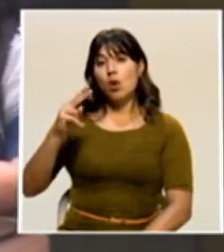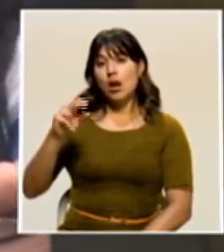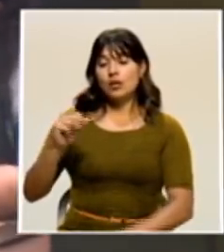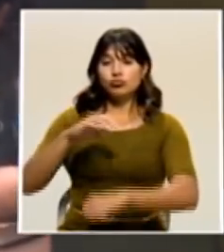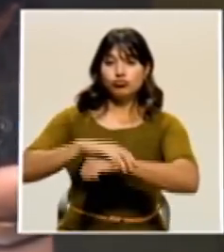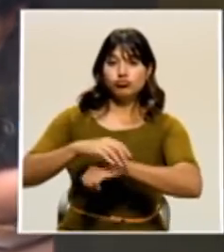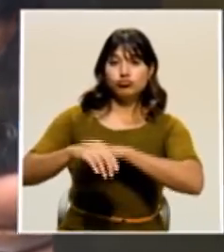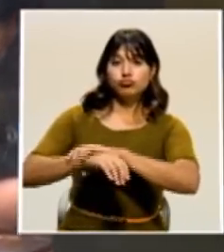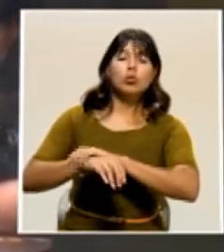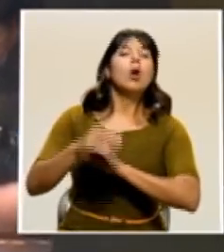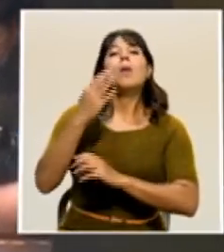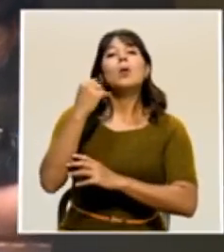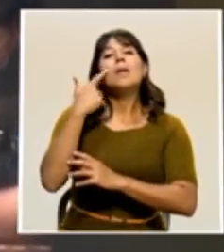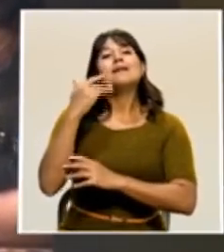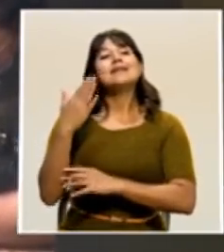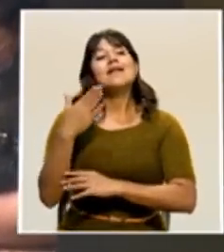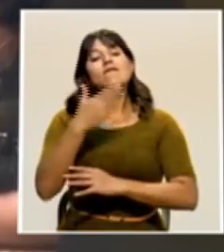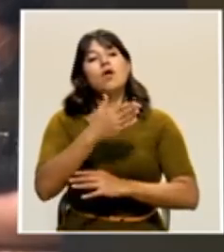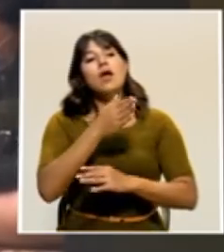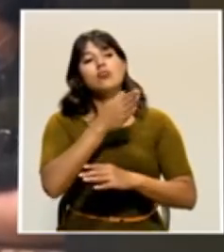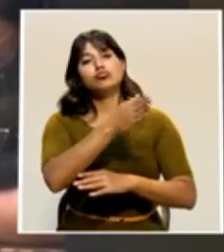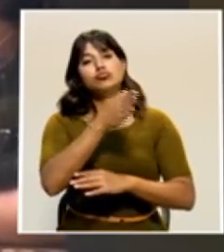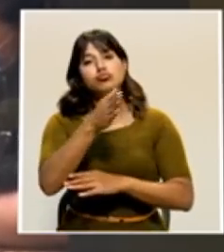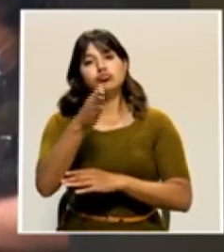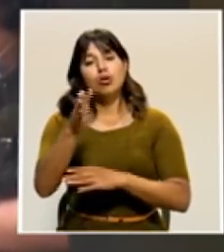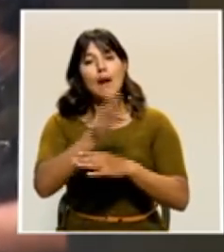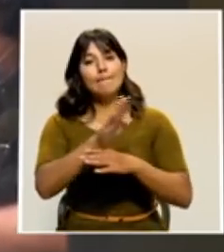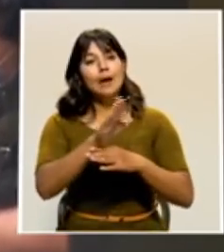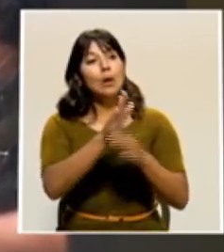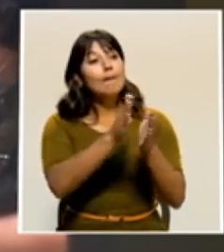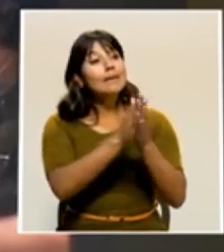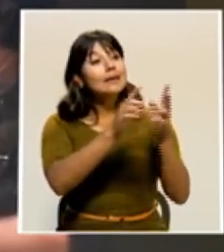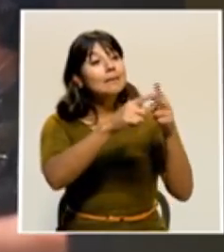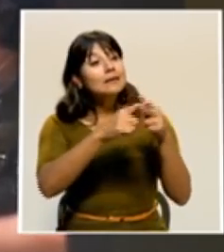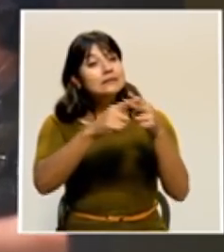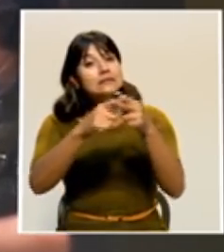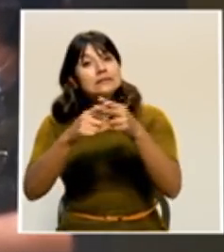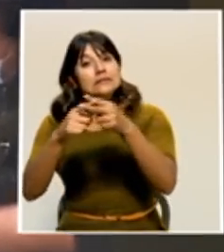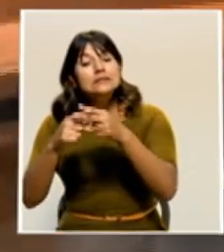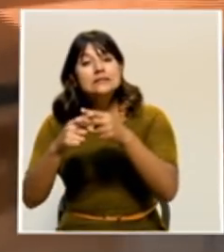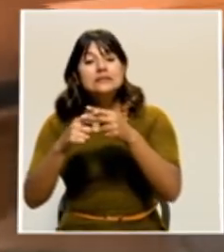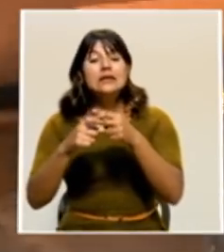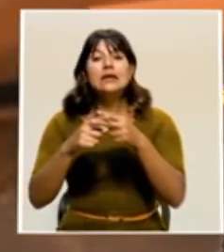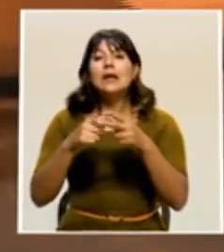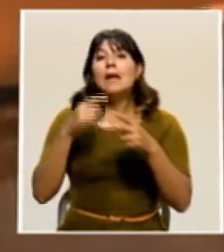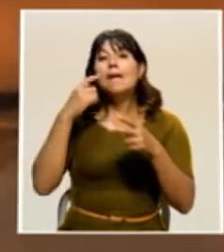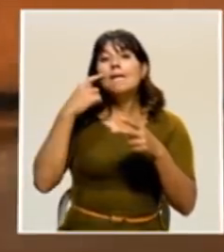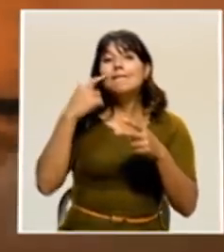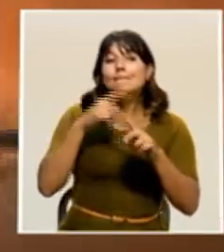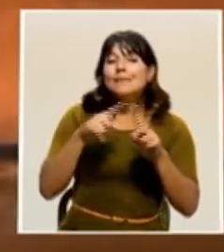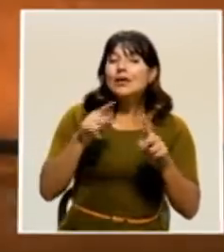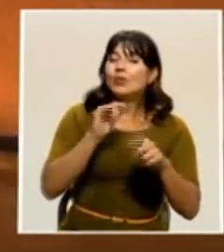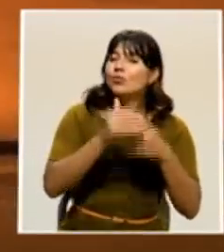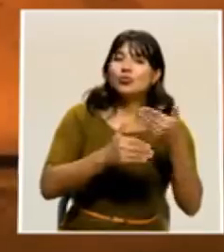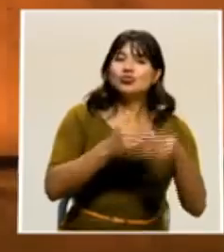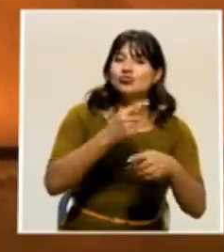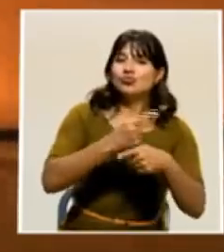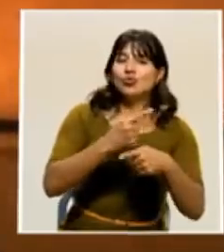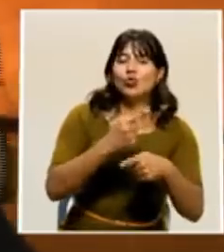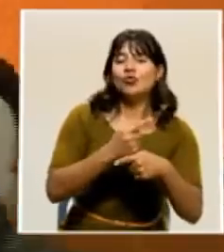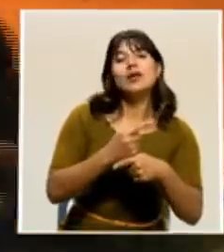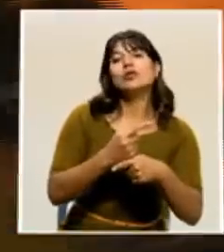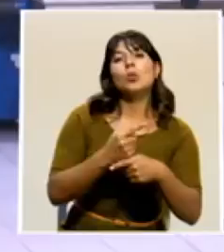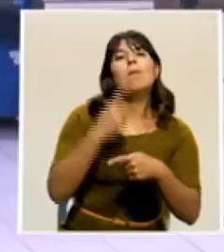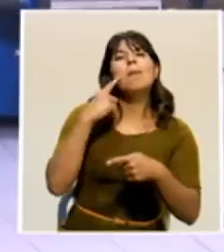créditos bancarios que había solicitado para la importación de cemento chino y donde se ha cuestionado. En este momento